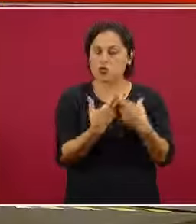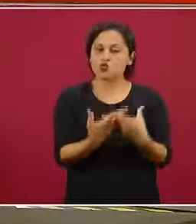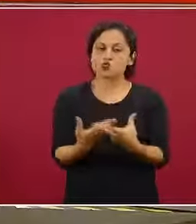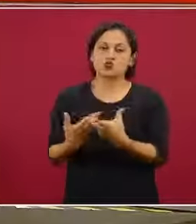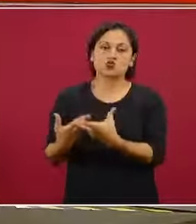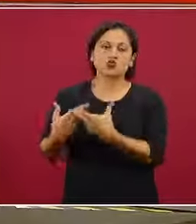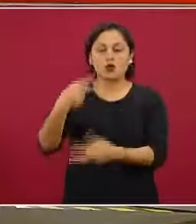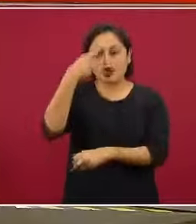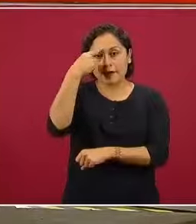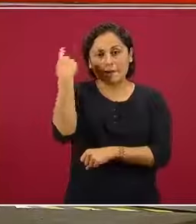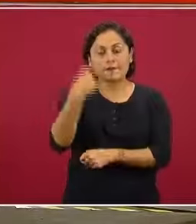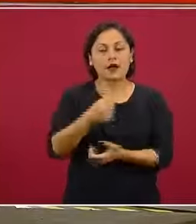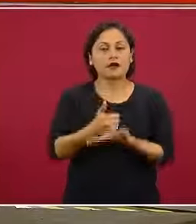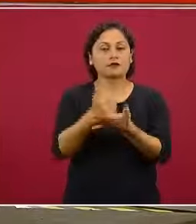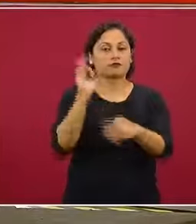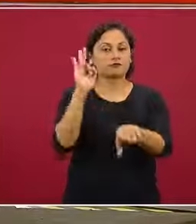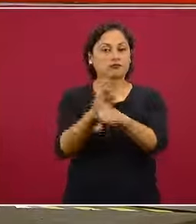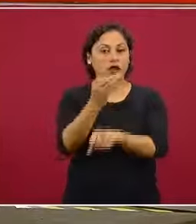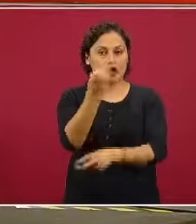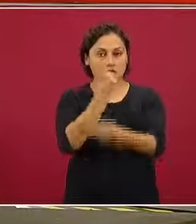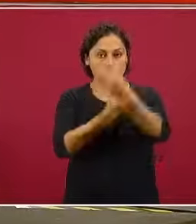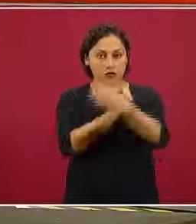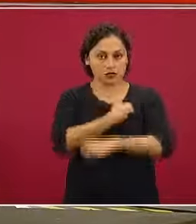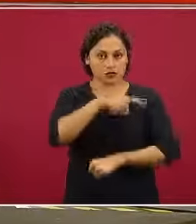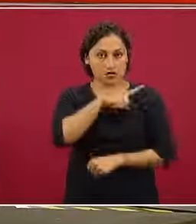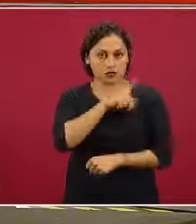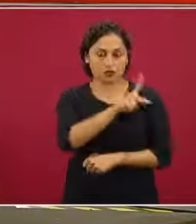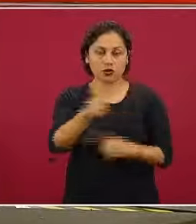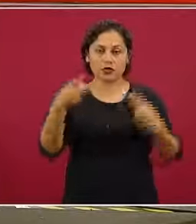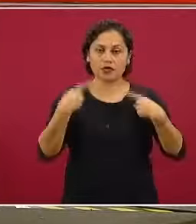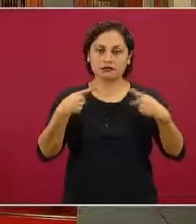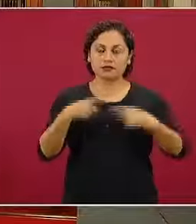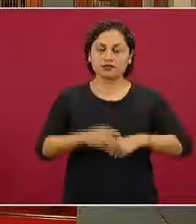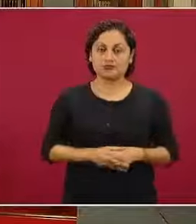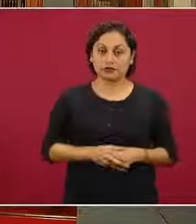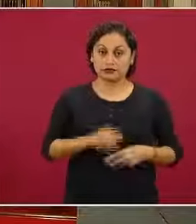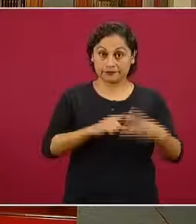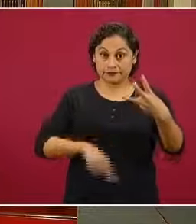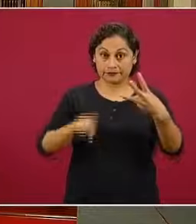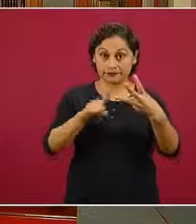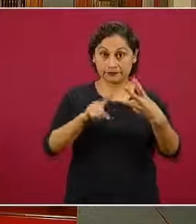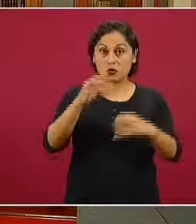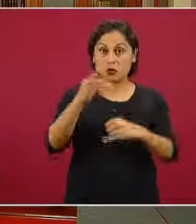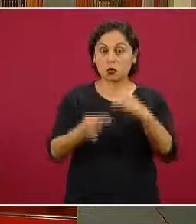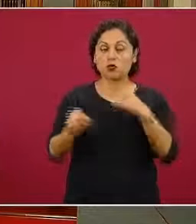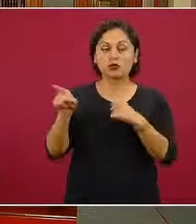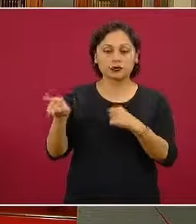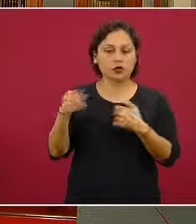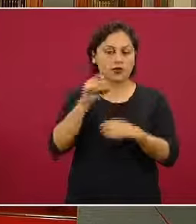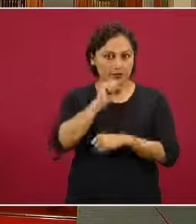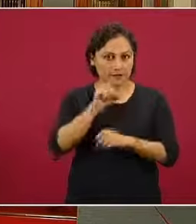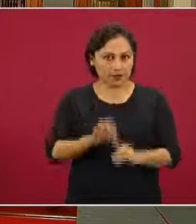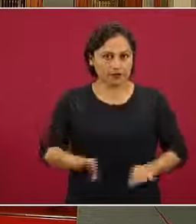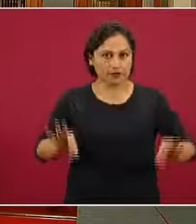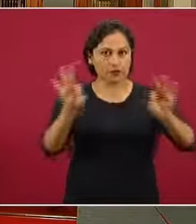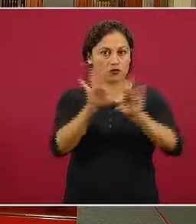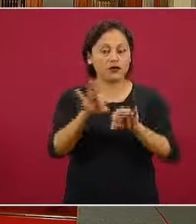las condiciones nutricionales de la población. Y finalmente, pero no menos importante, tenemos el privilegio de que nos